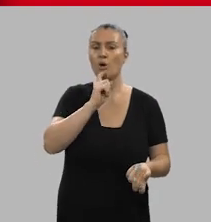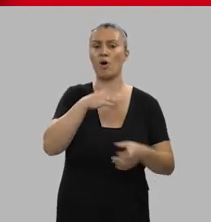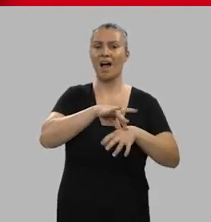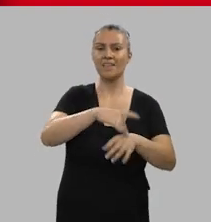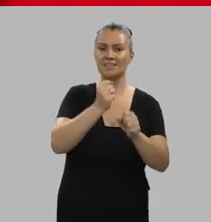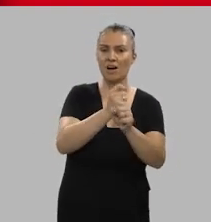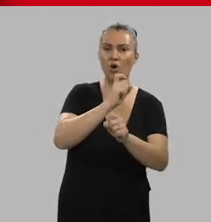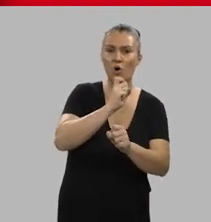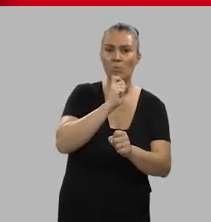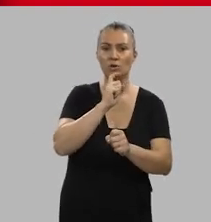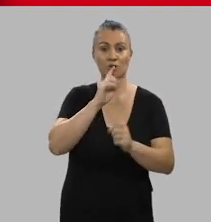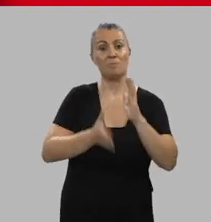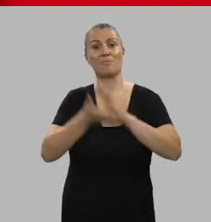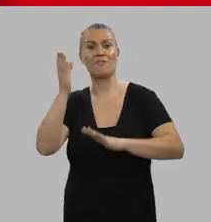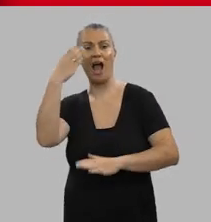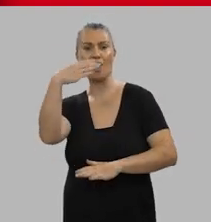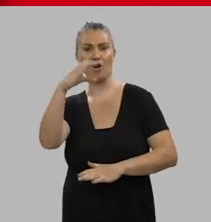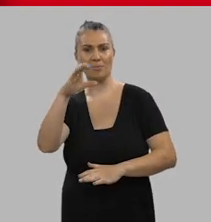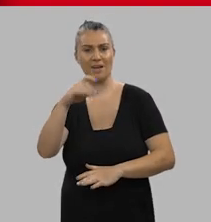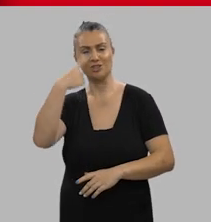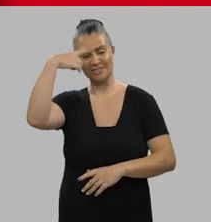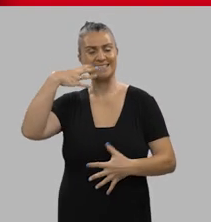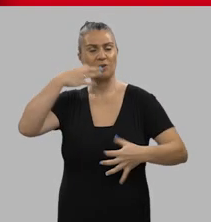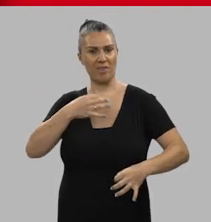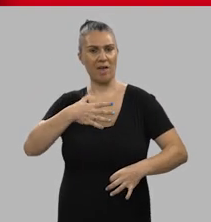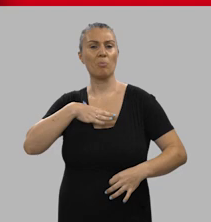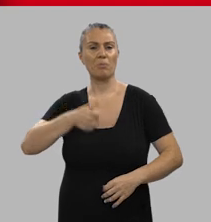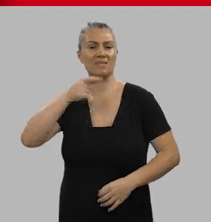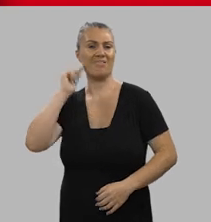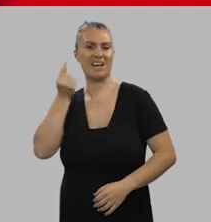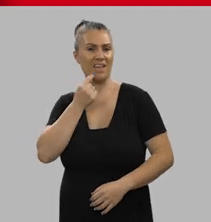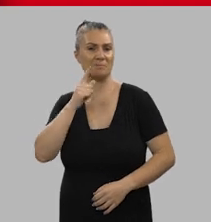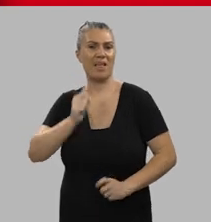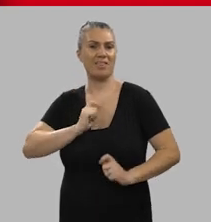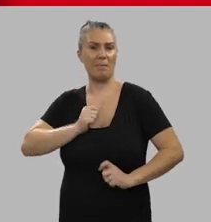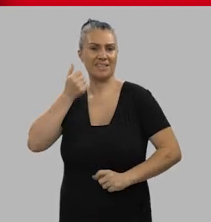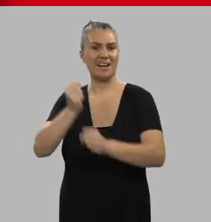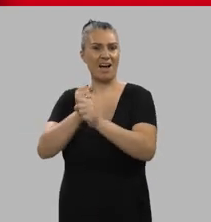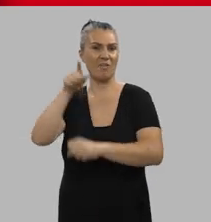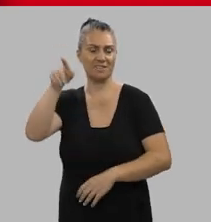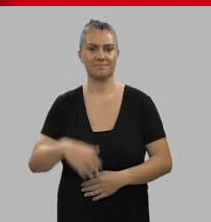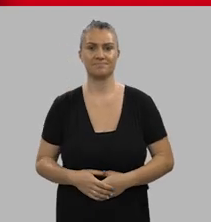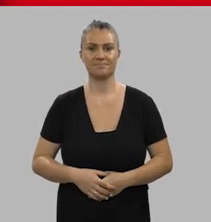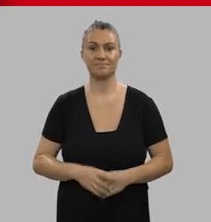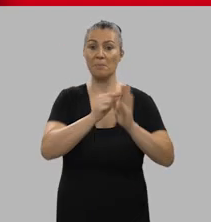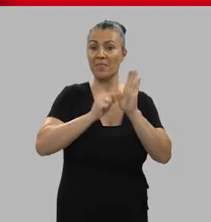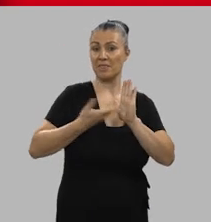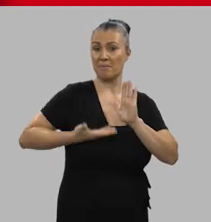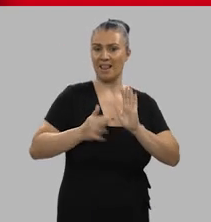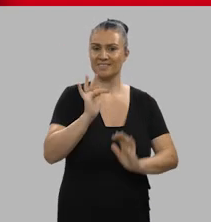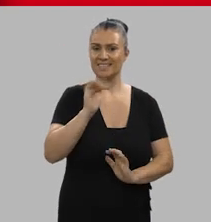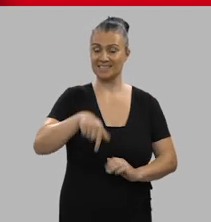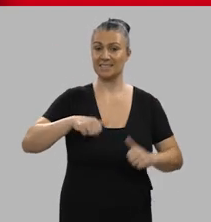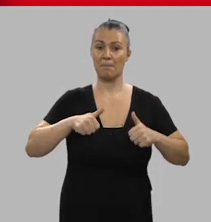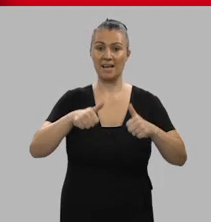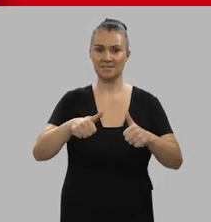mueve una agencia, y me voy a Colombia con la seguridad de que puedo tener más habilidades para enriquecer mi trabajo allá. Las principales ventajas que